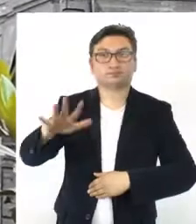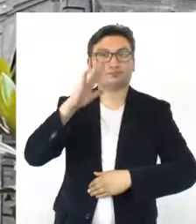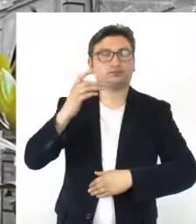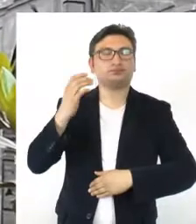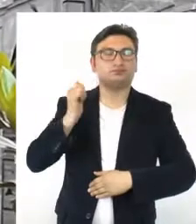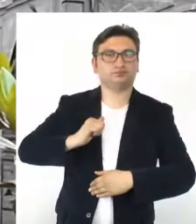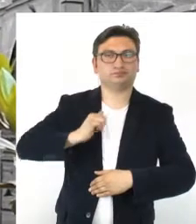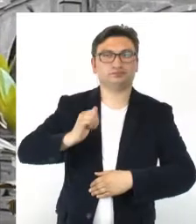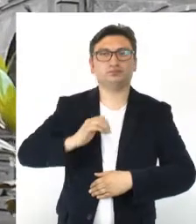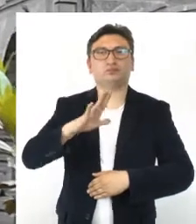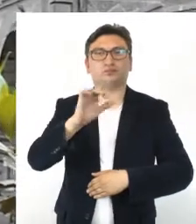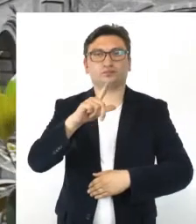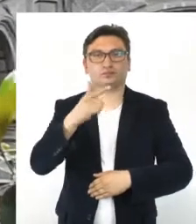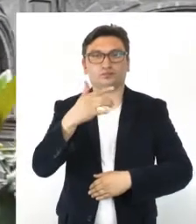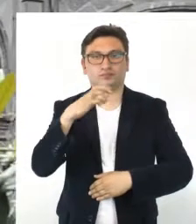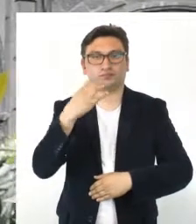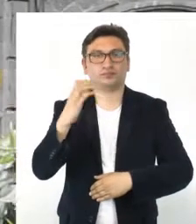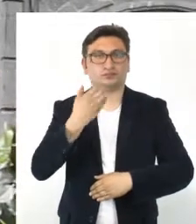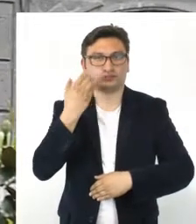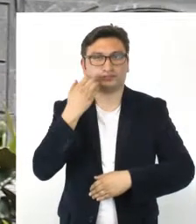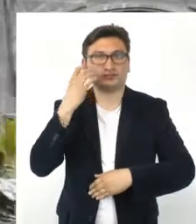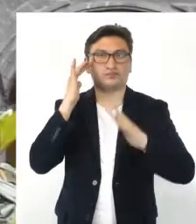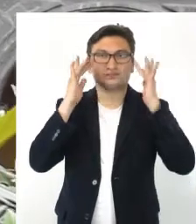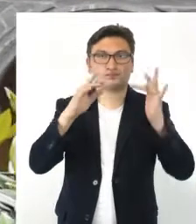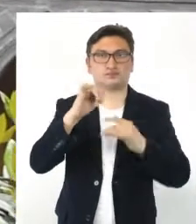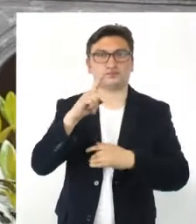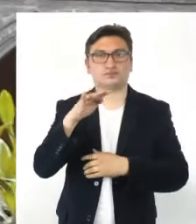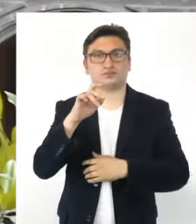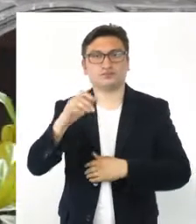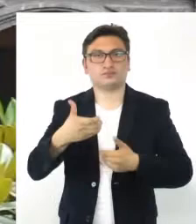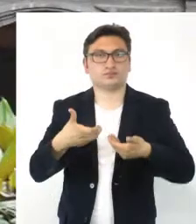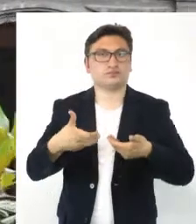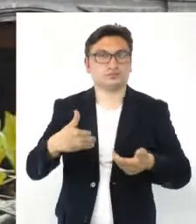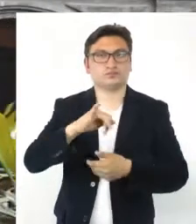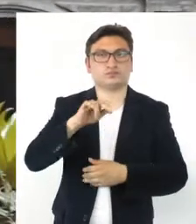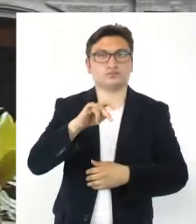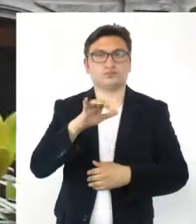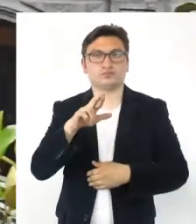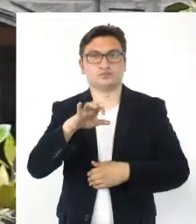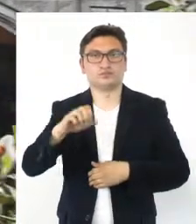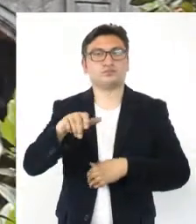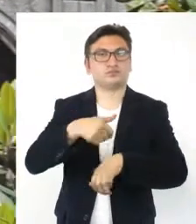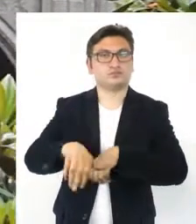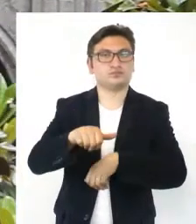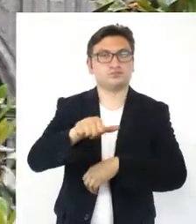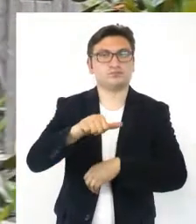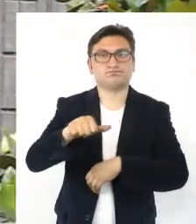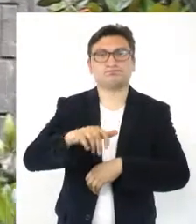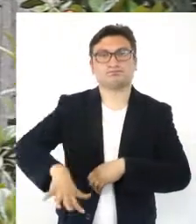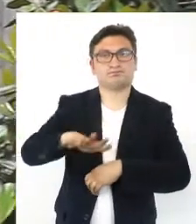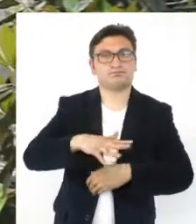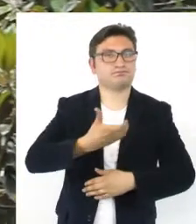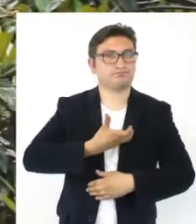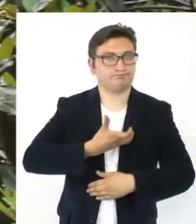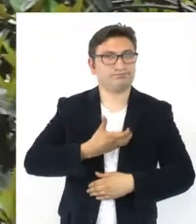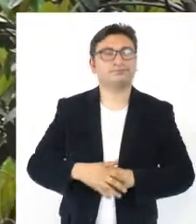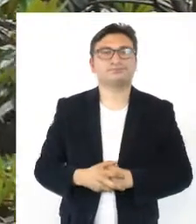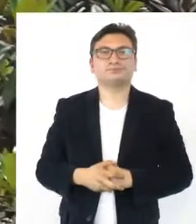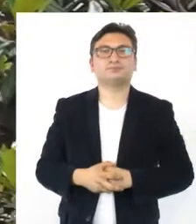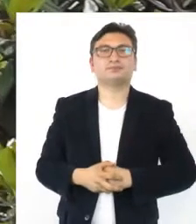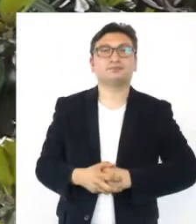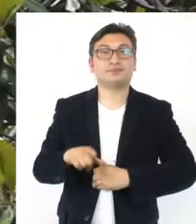Hoy recorreremos el antiguo colegio de San Ildefonso, ubicado en la calle de Justo Sierra 16, en el centro histórico de la Ciudad de México.